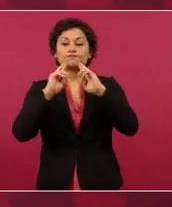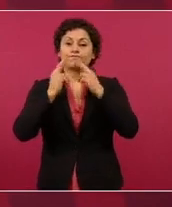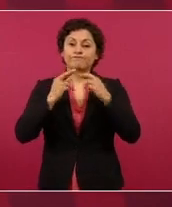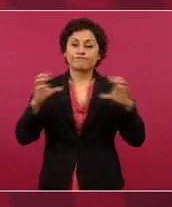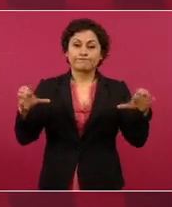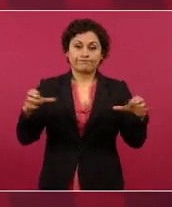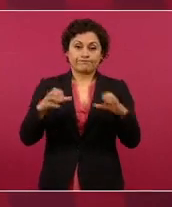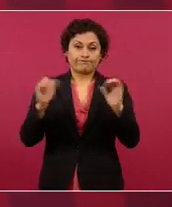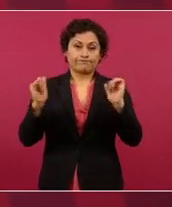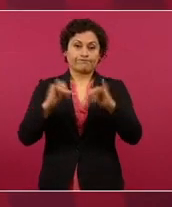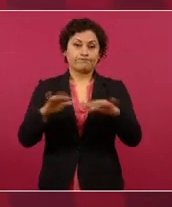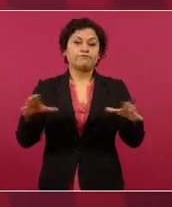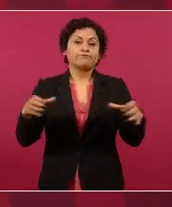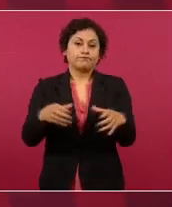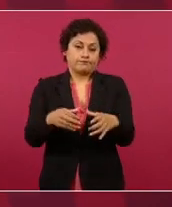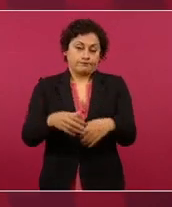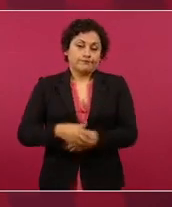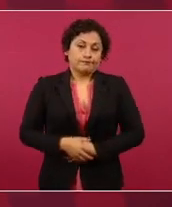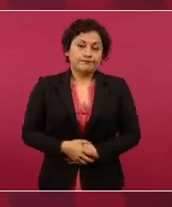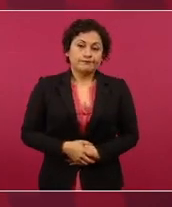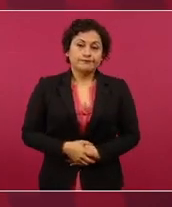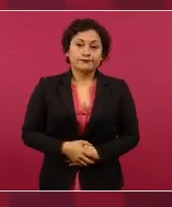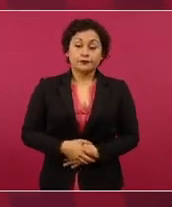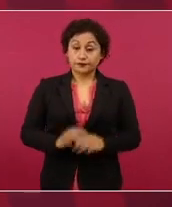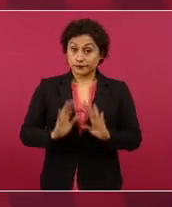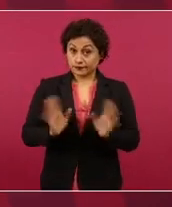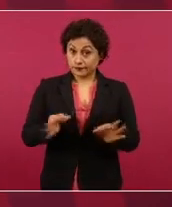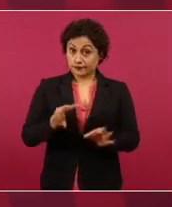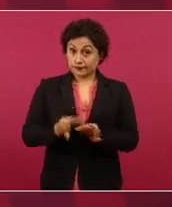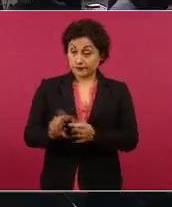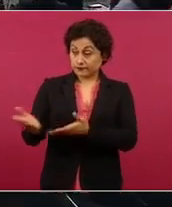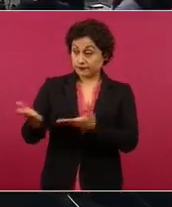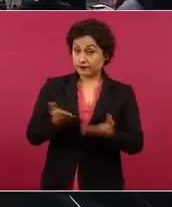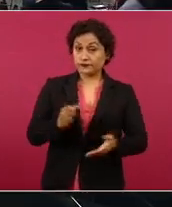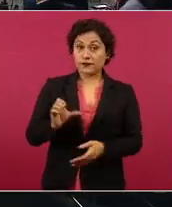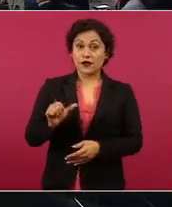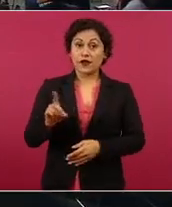Muy bien, entonces empezamos con Adán.